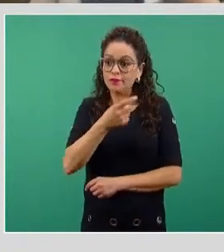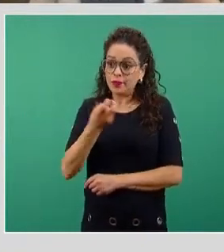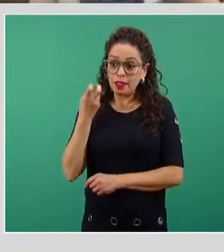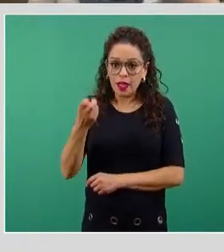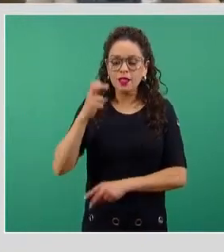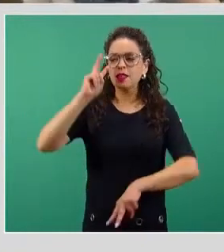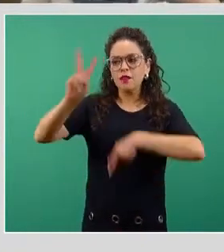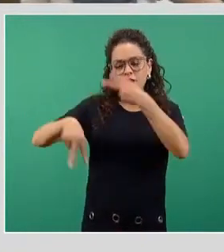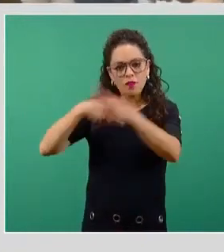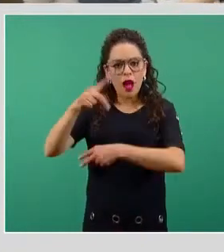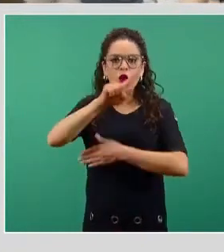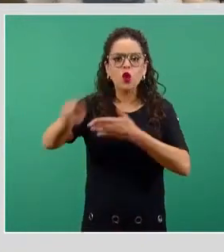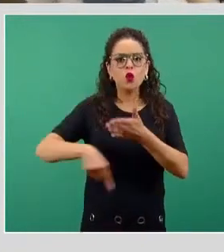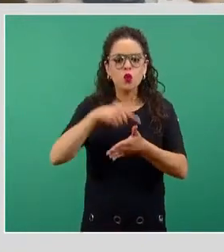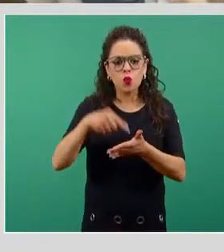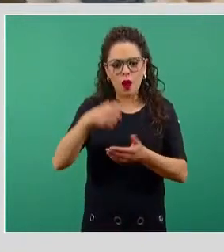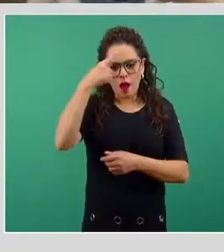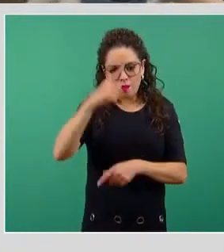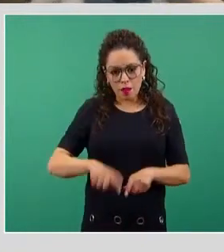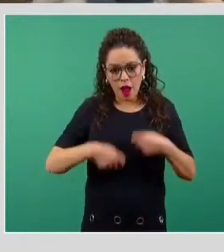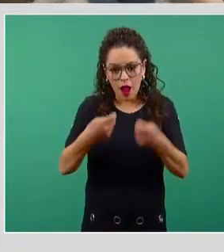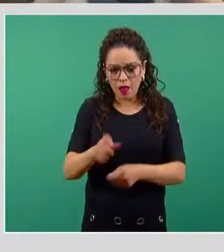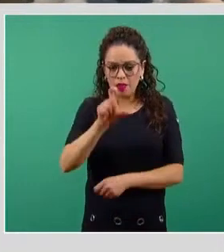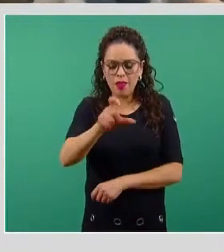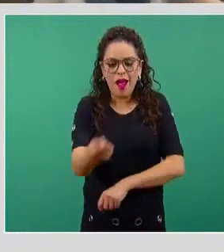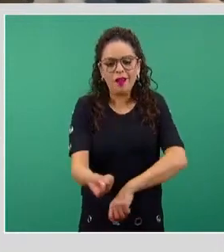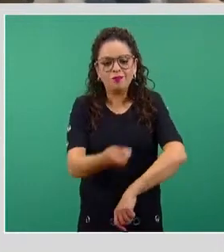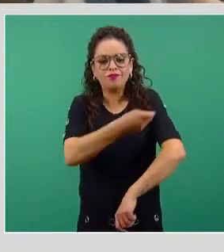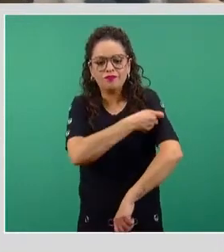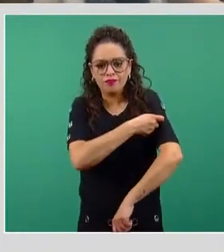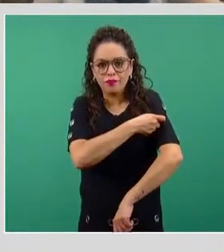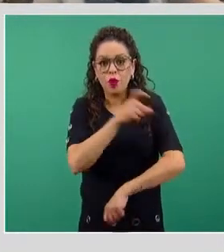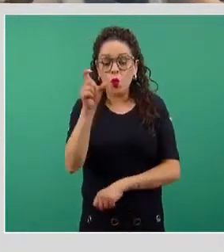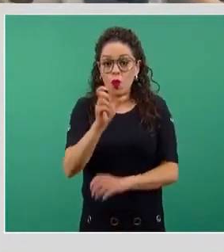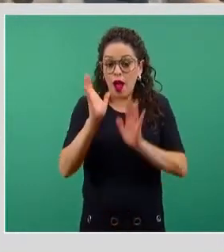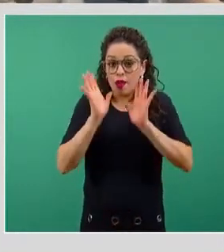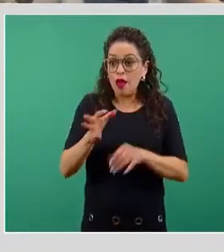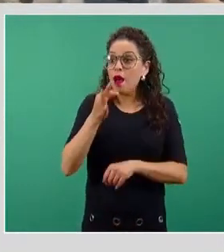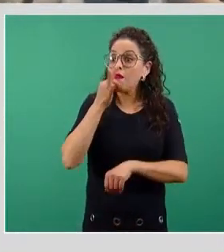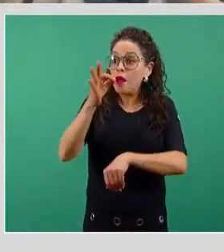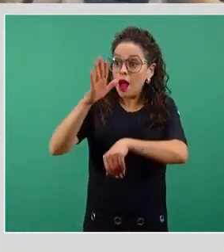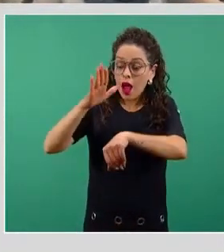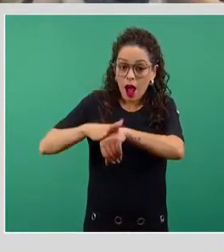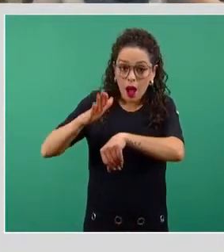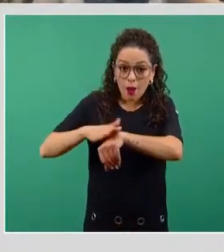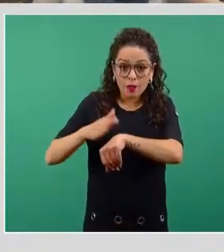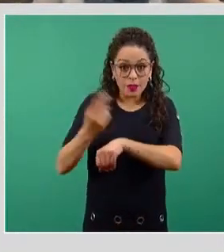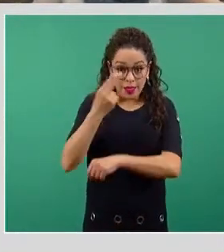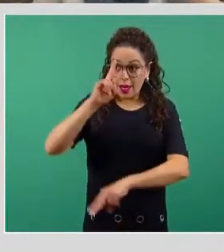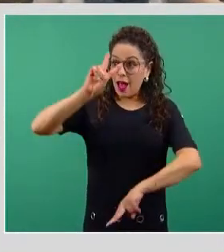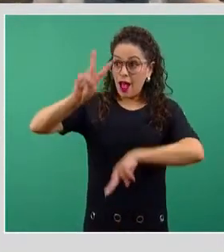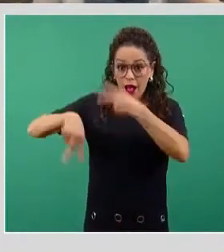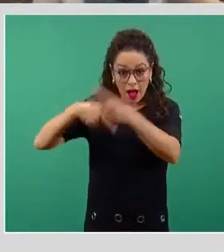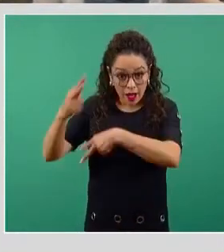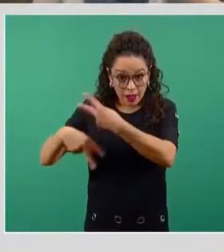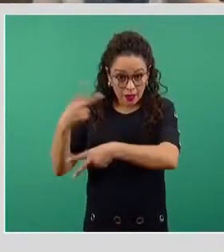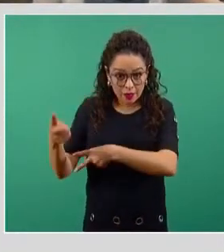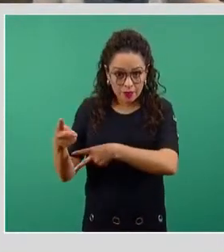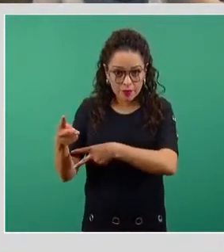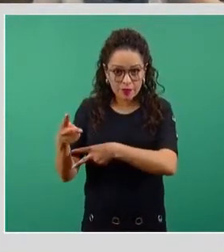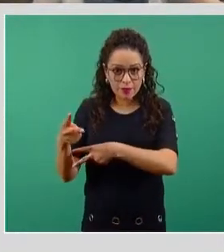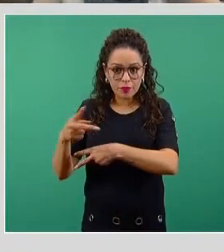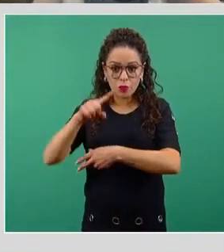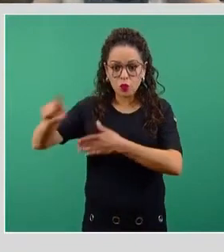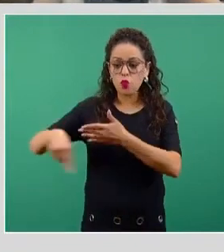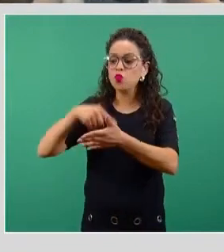de su primera dosis, que una vez que han sido notificados y avisados que tienen que acudir a